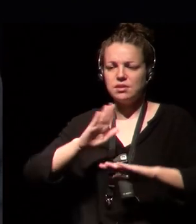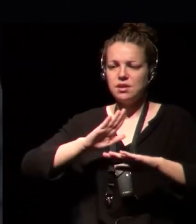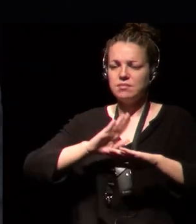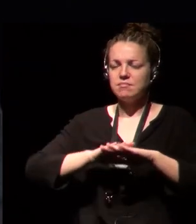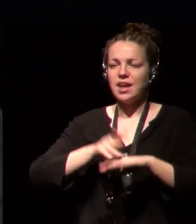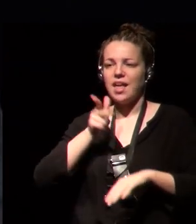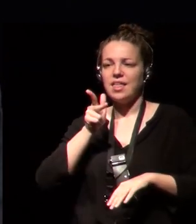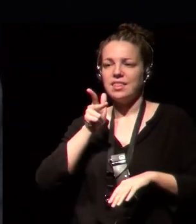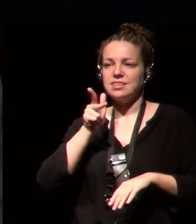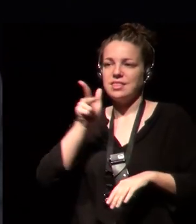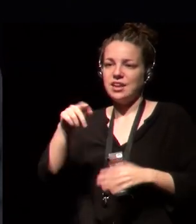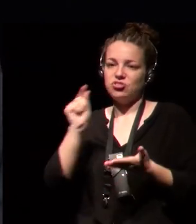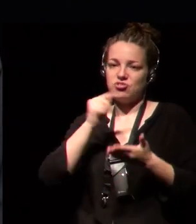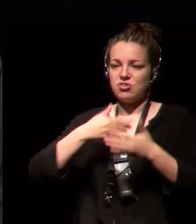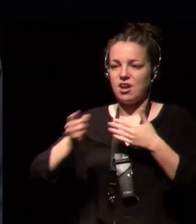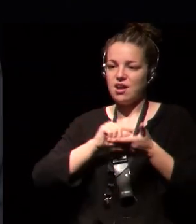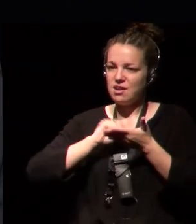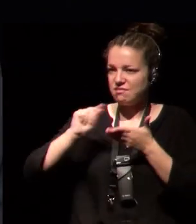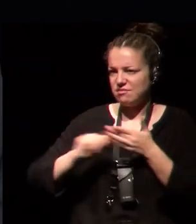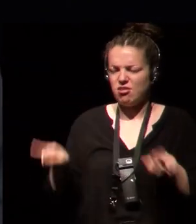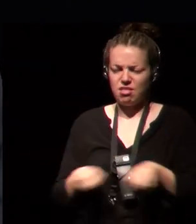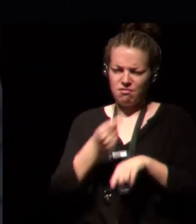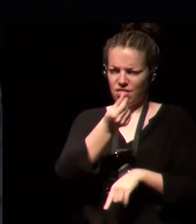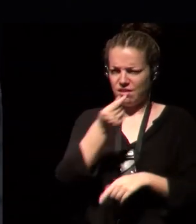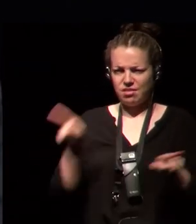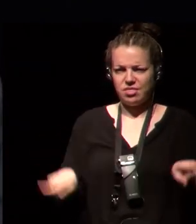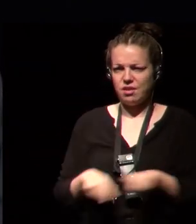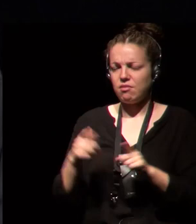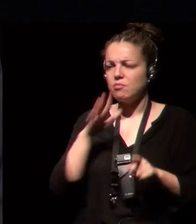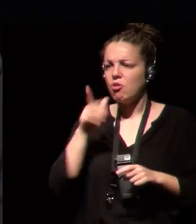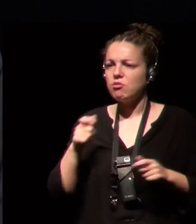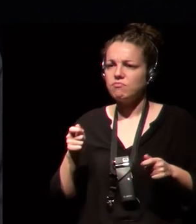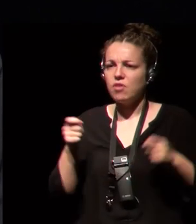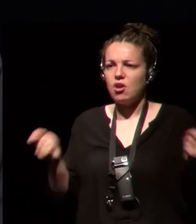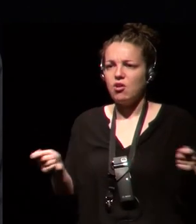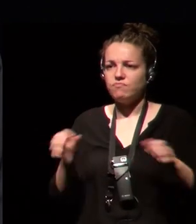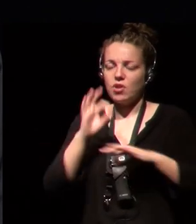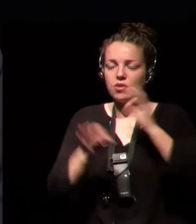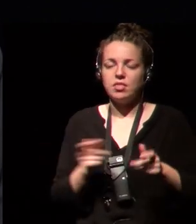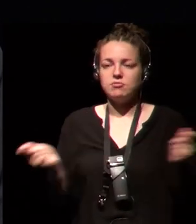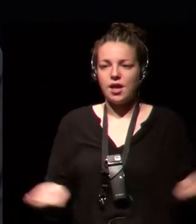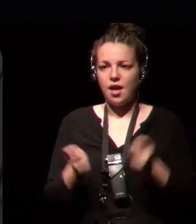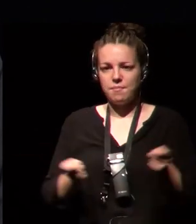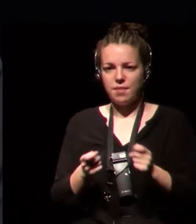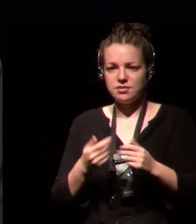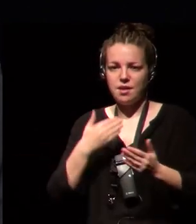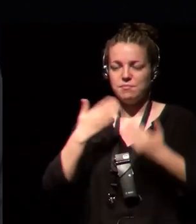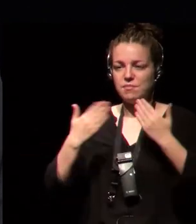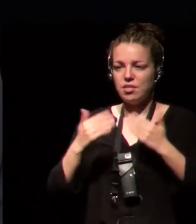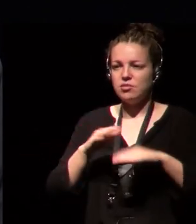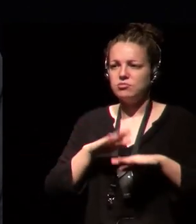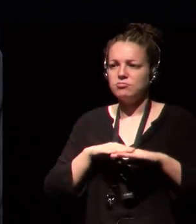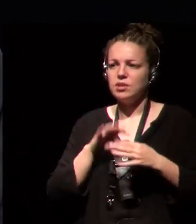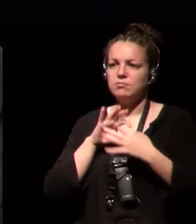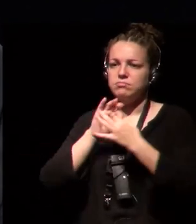around the touring show and the touring exhibitions. We established relacionada con las exposiciones, abrimos una